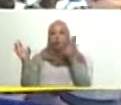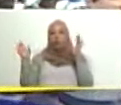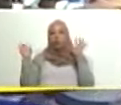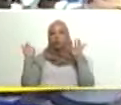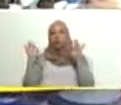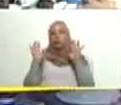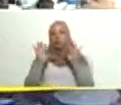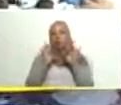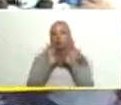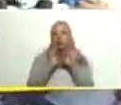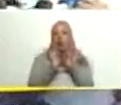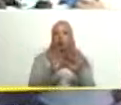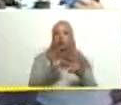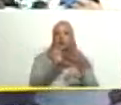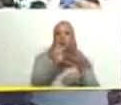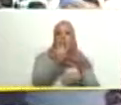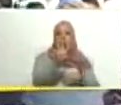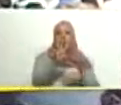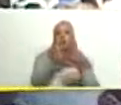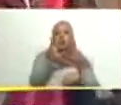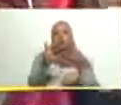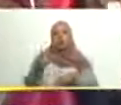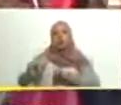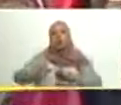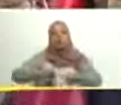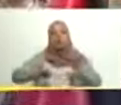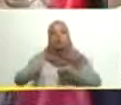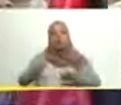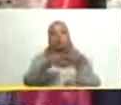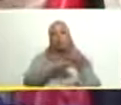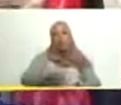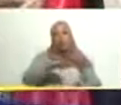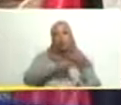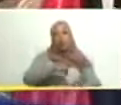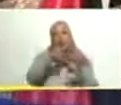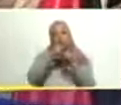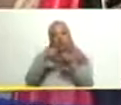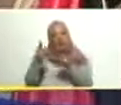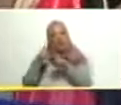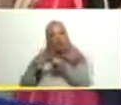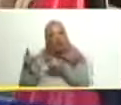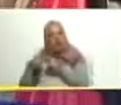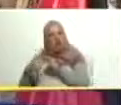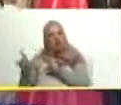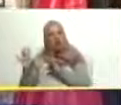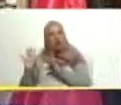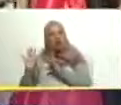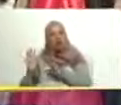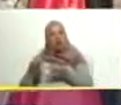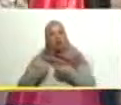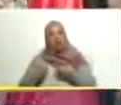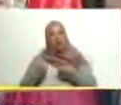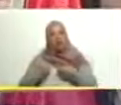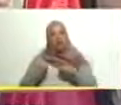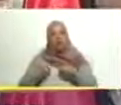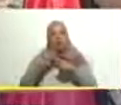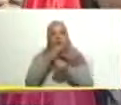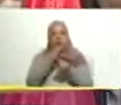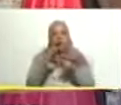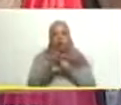más de 43 movimientos sociales de la diversidad, de la vida